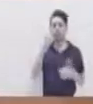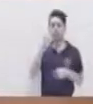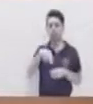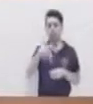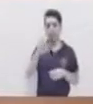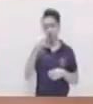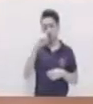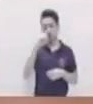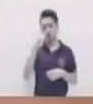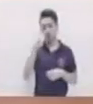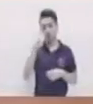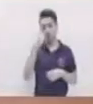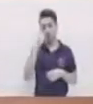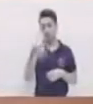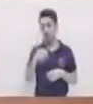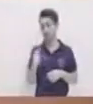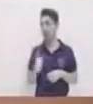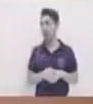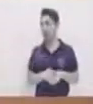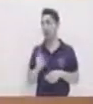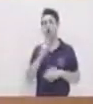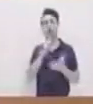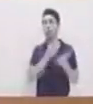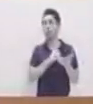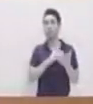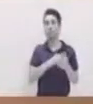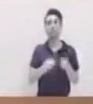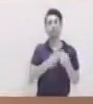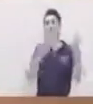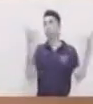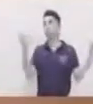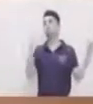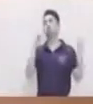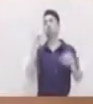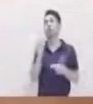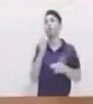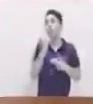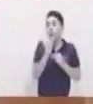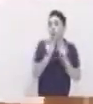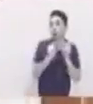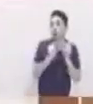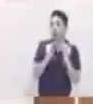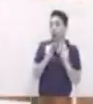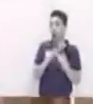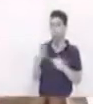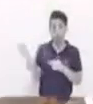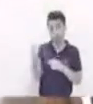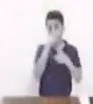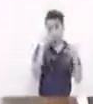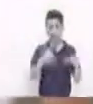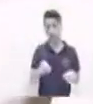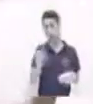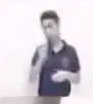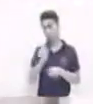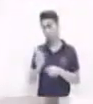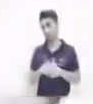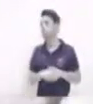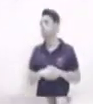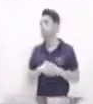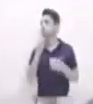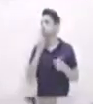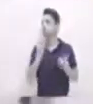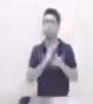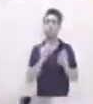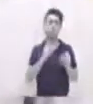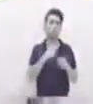fenoftaleína sí son un poquito recelosas con su venta porque no hay distribución a granel. Esto quiere decir que no se vende a cualquier persona. Sí